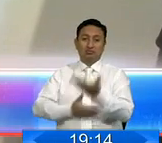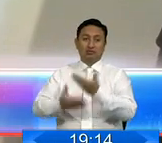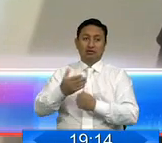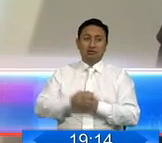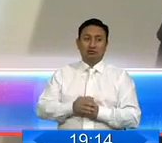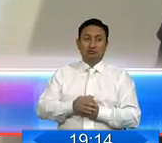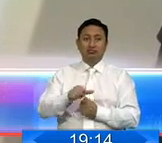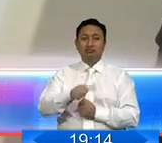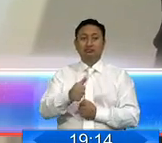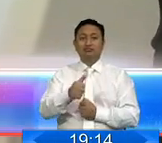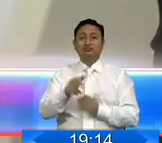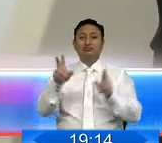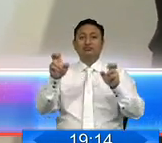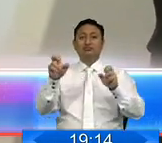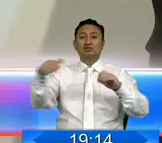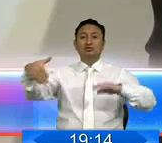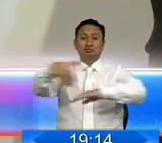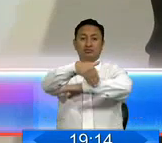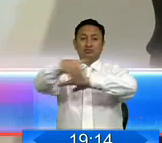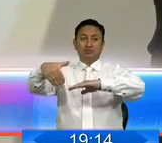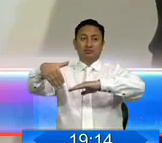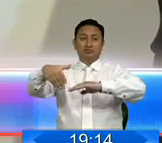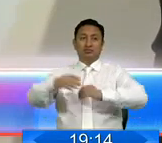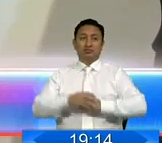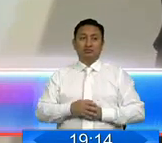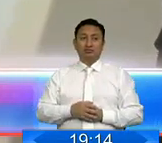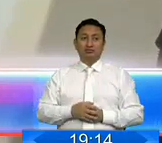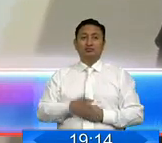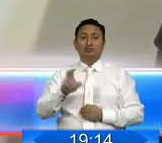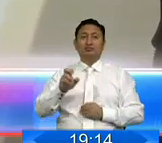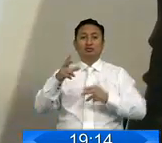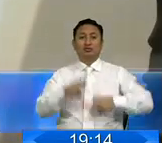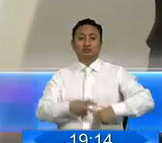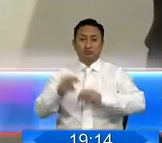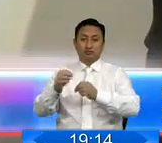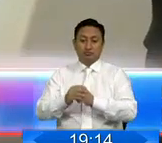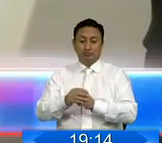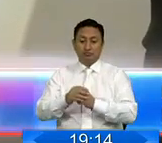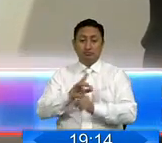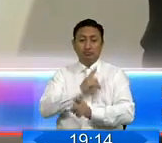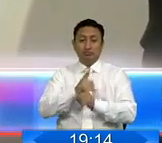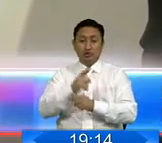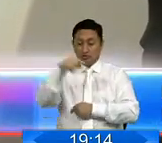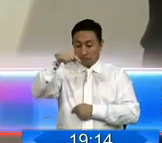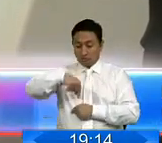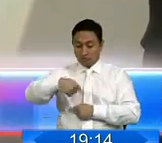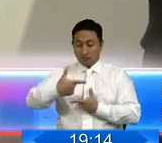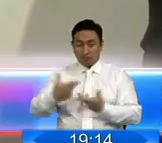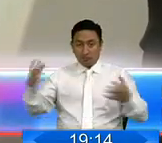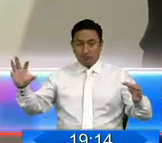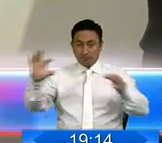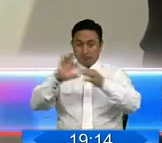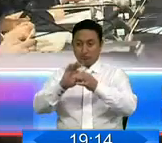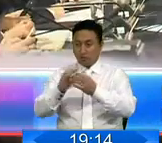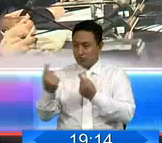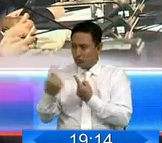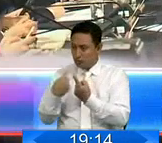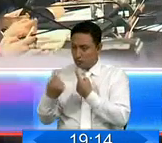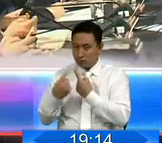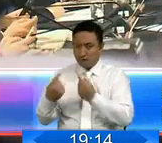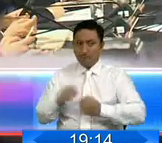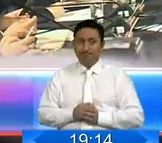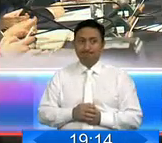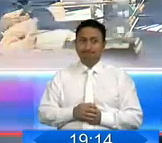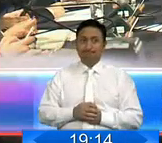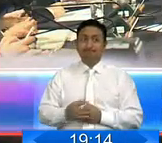y los asuntos fronterizos y los temas de migración. Por eso estamos aquí, trabajando por nuestros compatriotas. Ejes dentro